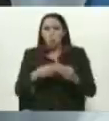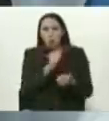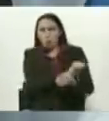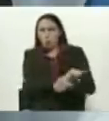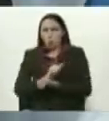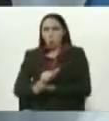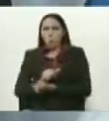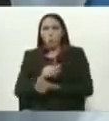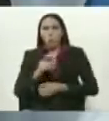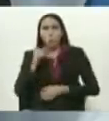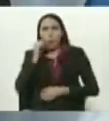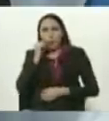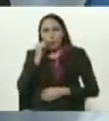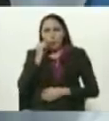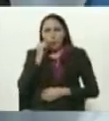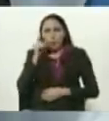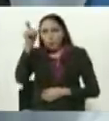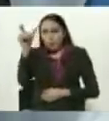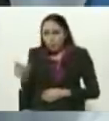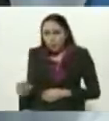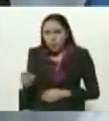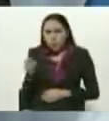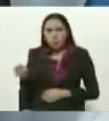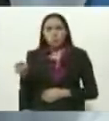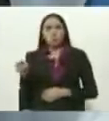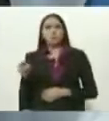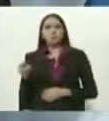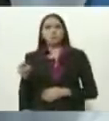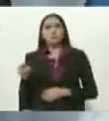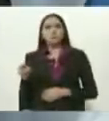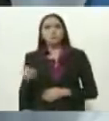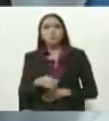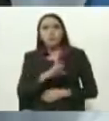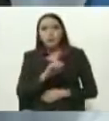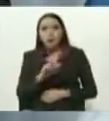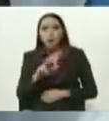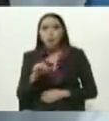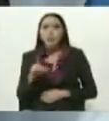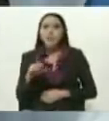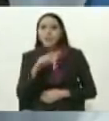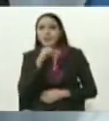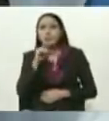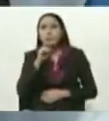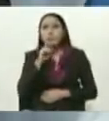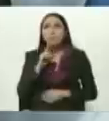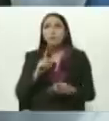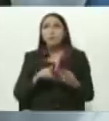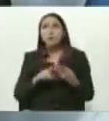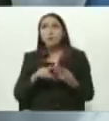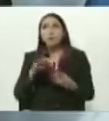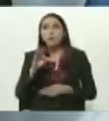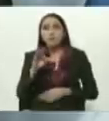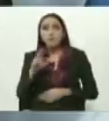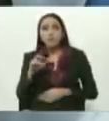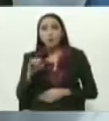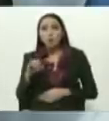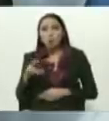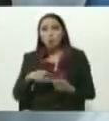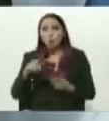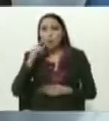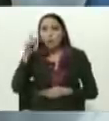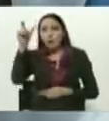contra los ciudadanos Enviger Claudelit, Flores Vargas, Carlos